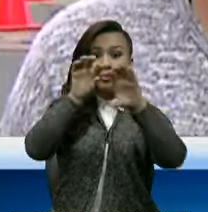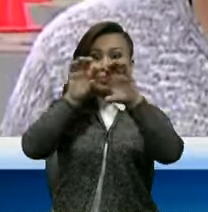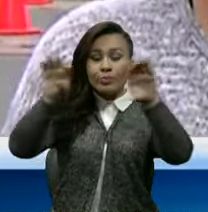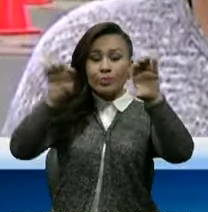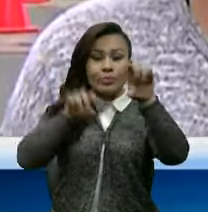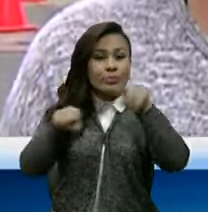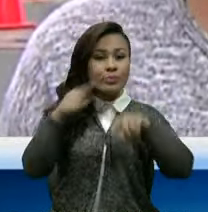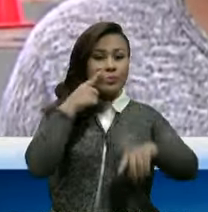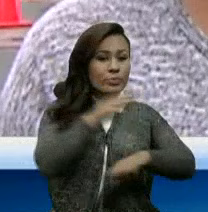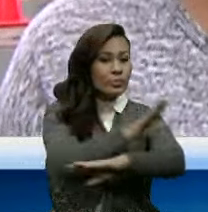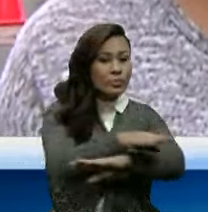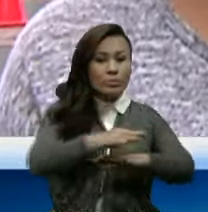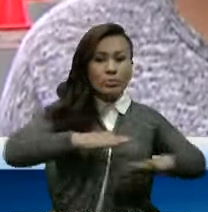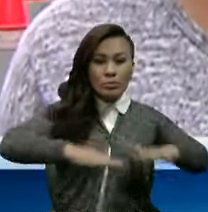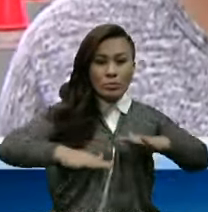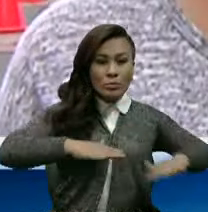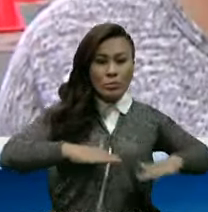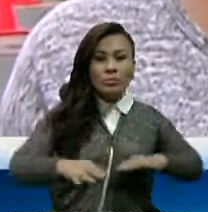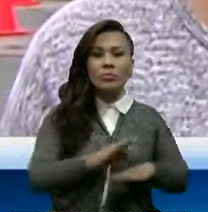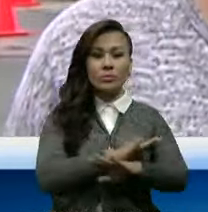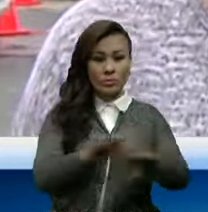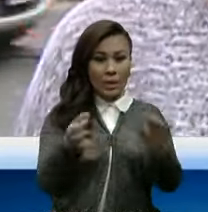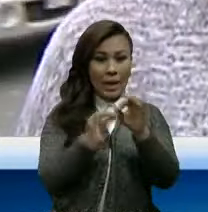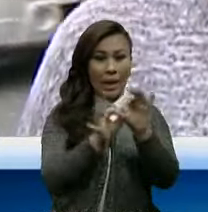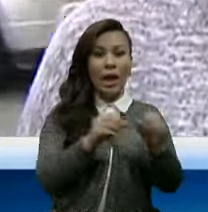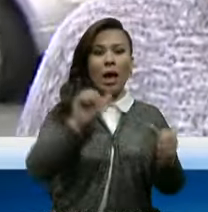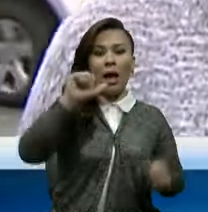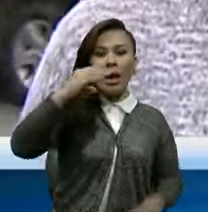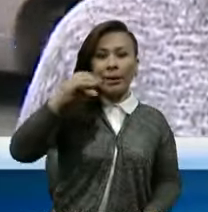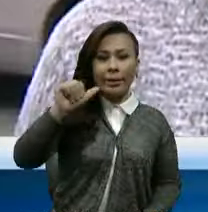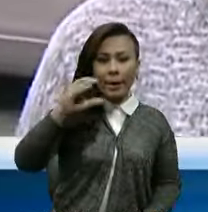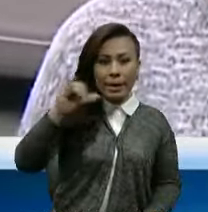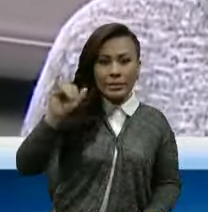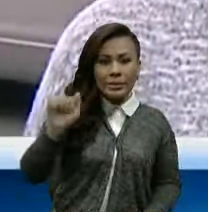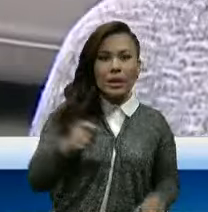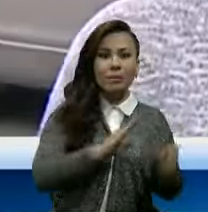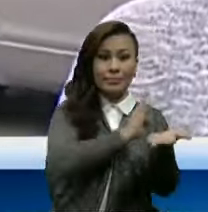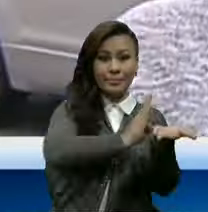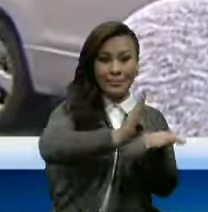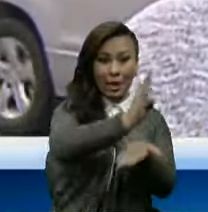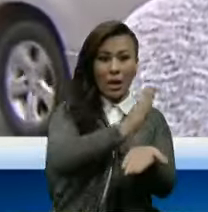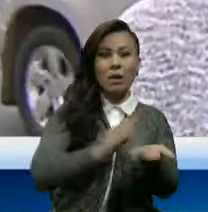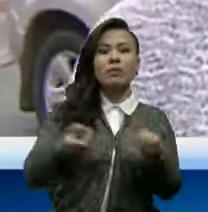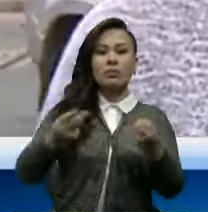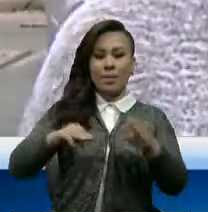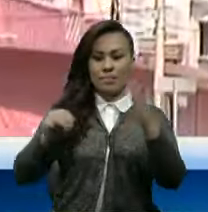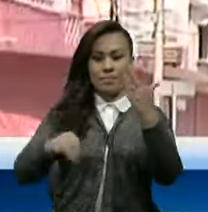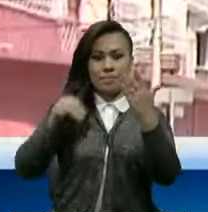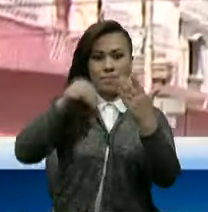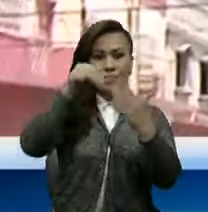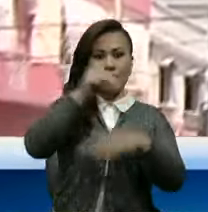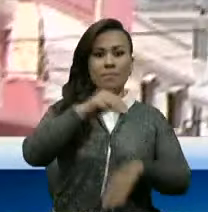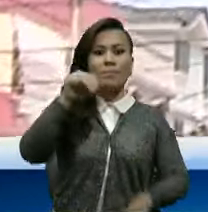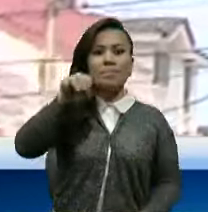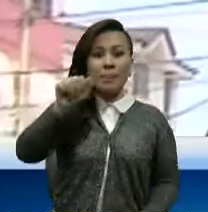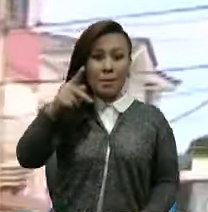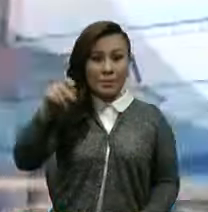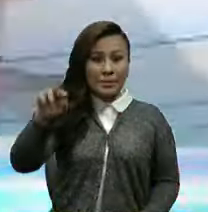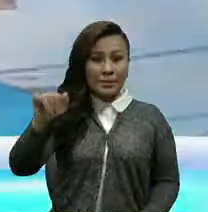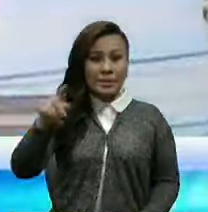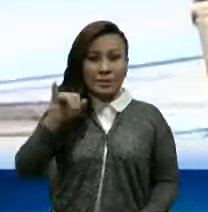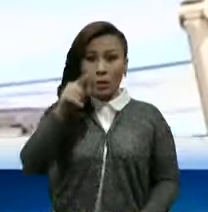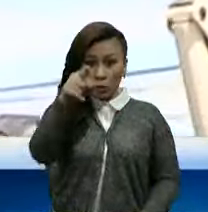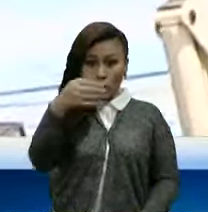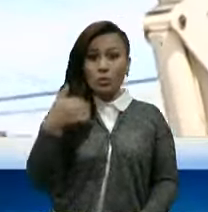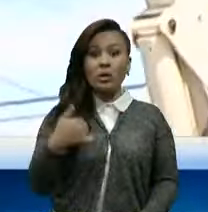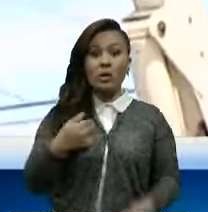hemos arreglado en las Acacias, en Mapasingue, aquí en la Kennedy. Si usted tiene algún problema en su